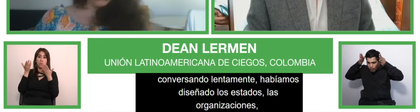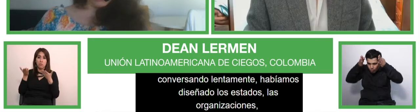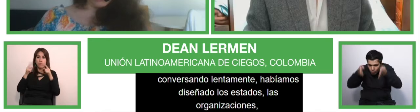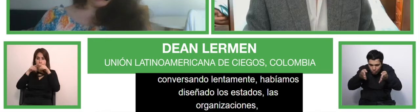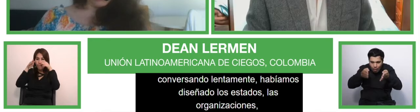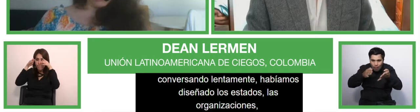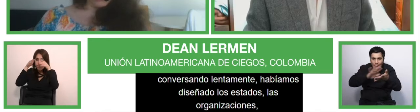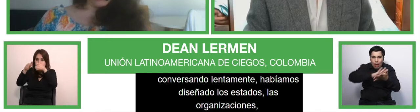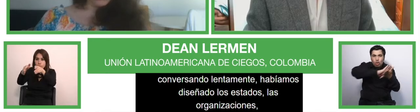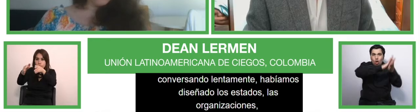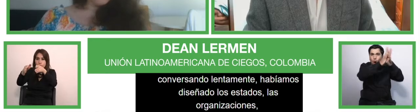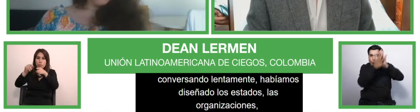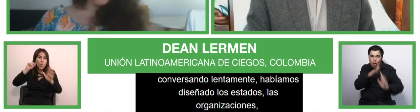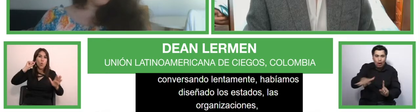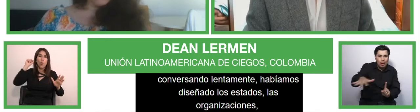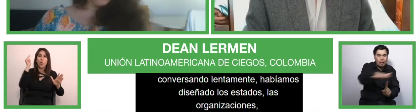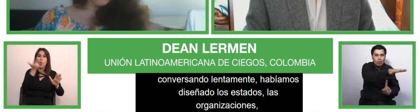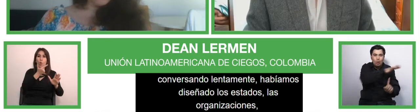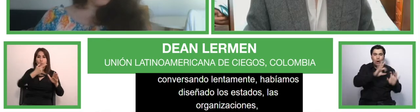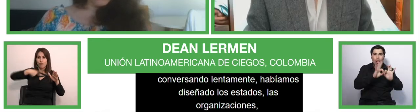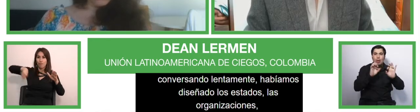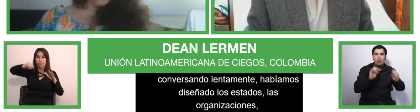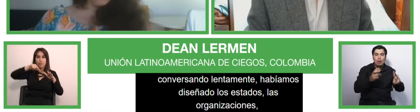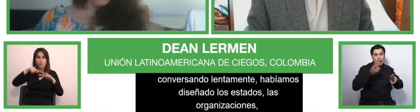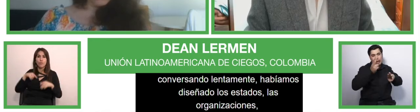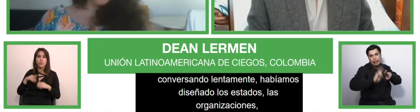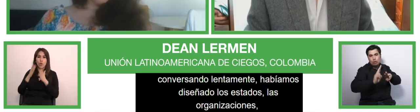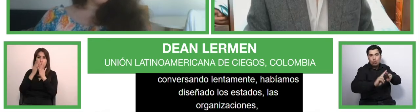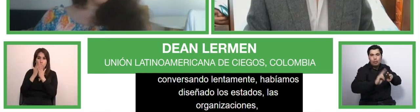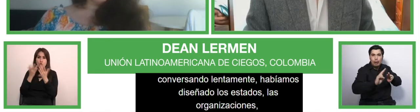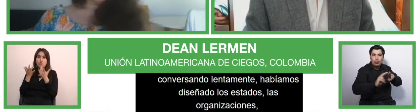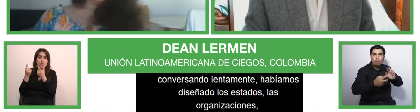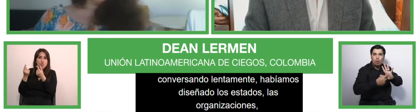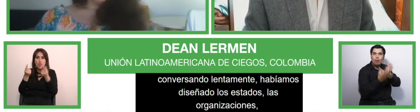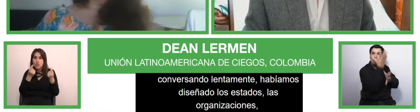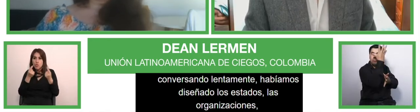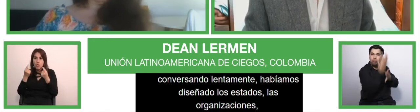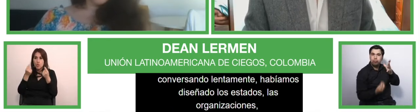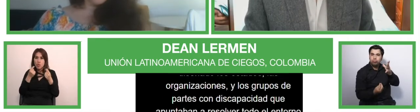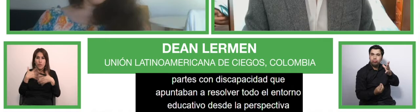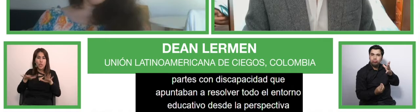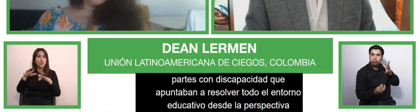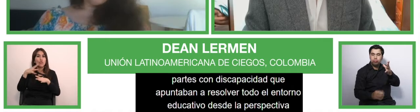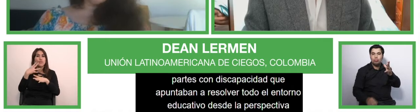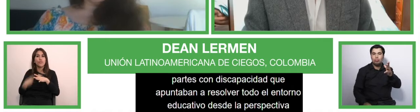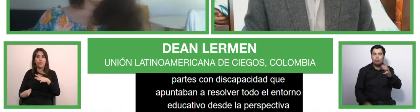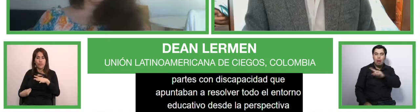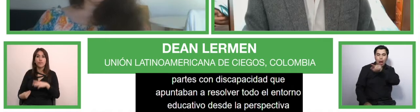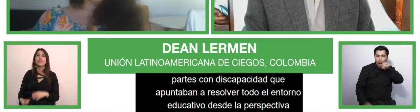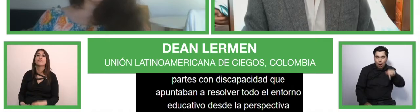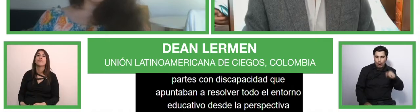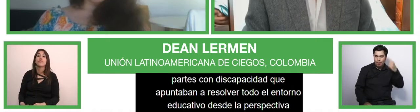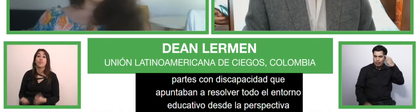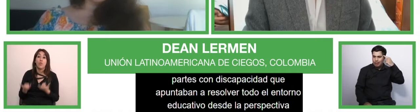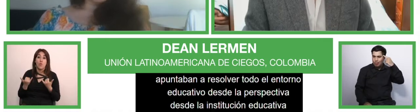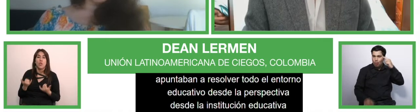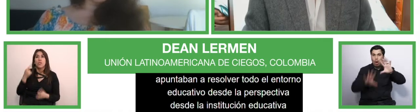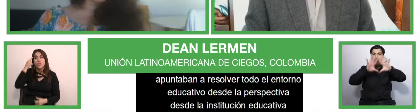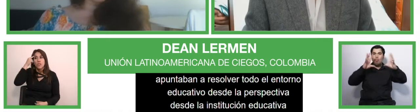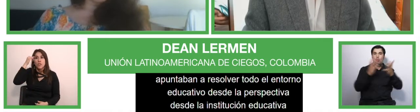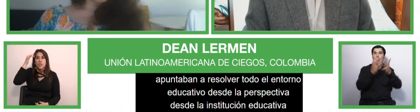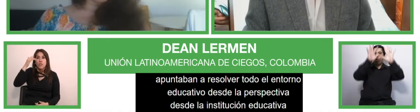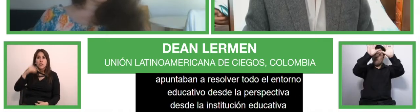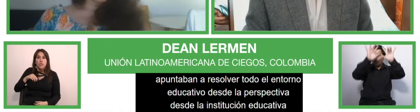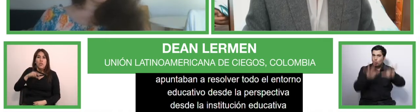el entorno educativo desde la perspectiva de la institución educativa. Ahora, vamos al mundo virtual, a